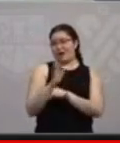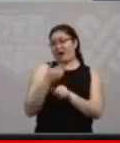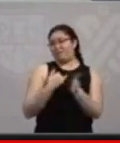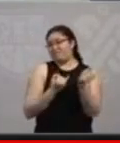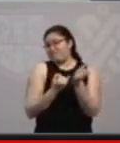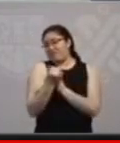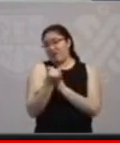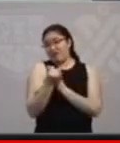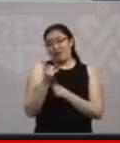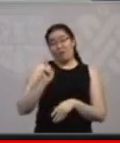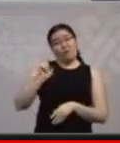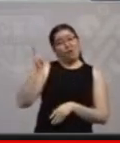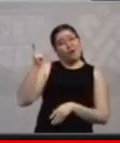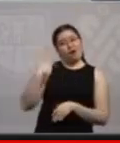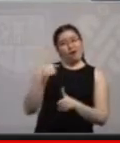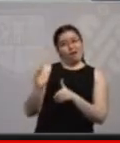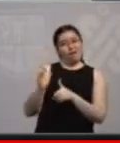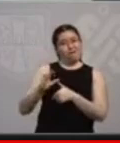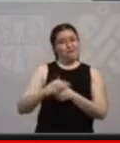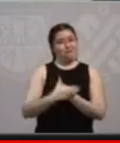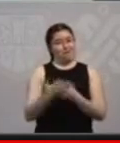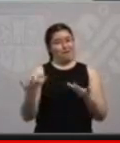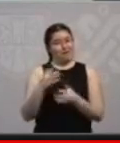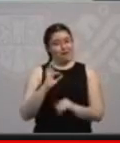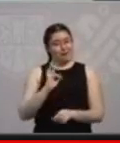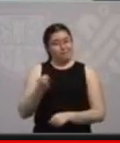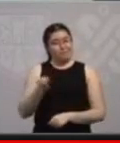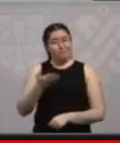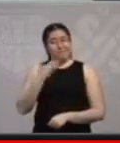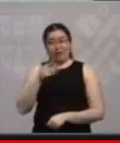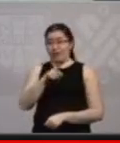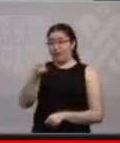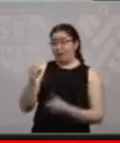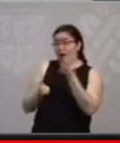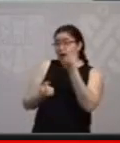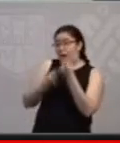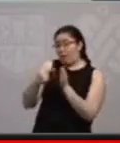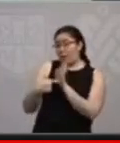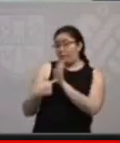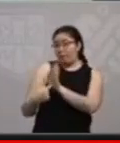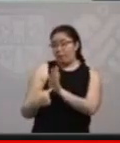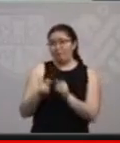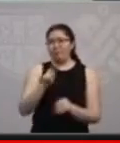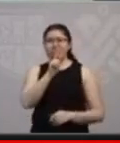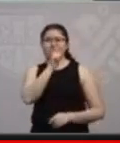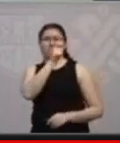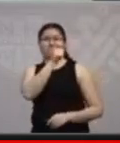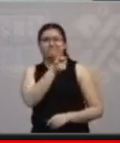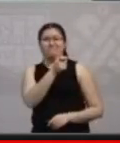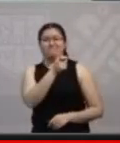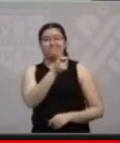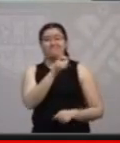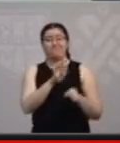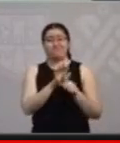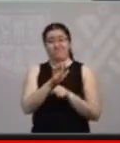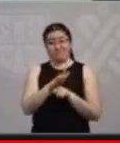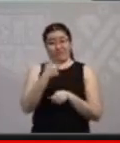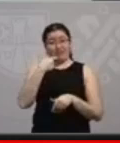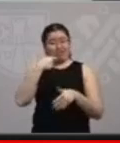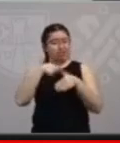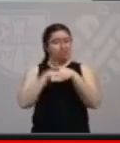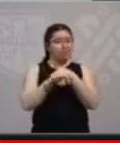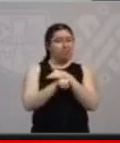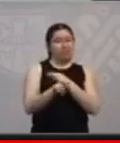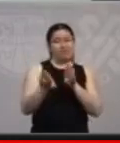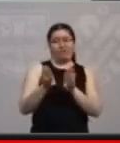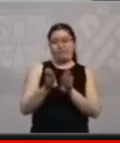en el Congreso, algunos de ustedes lo publicaron en sus medios, sobre el planteamiento de que la corrupción no